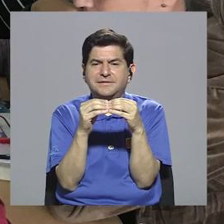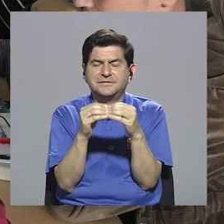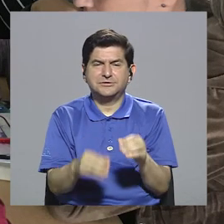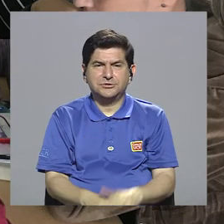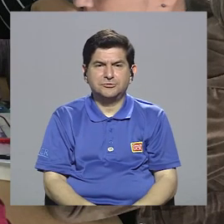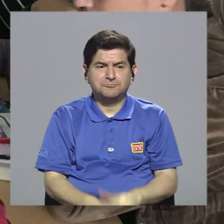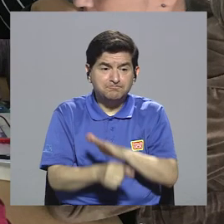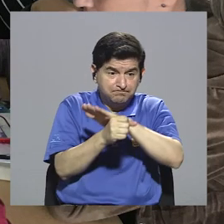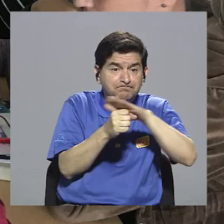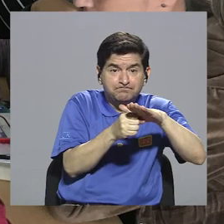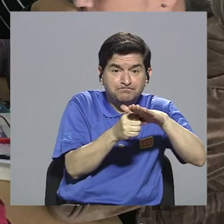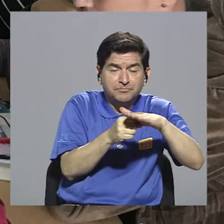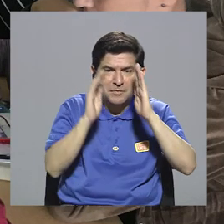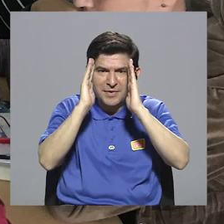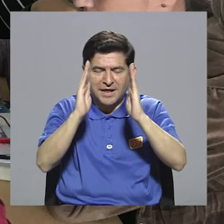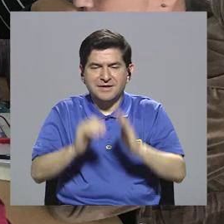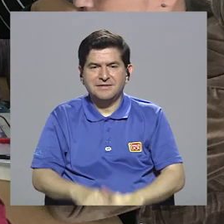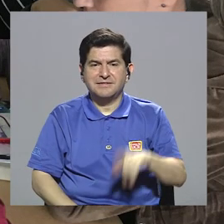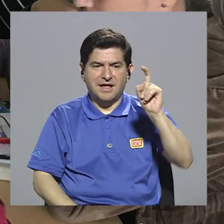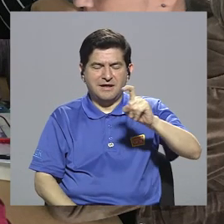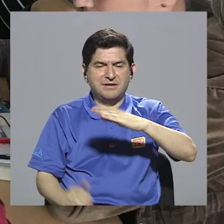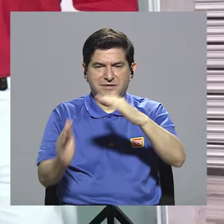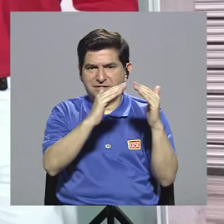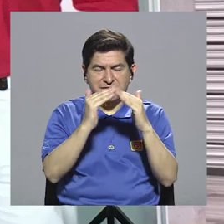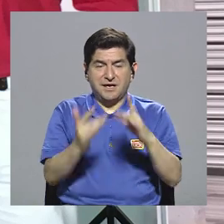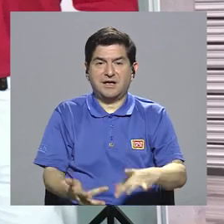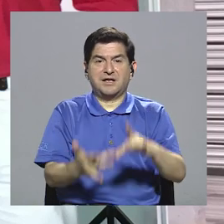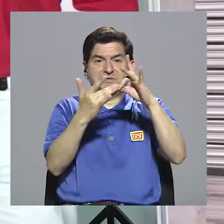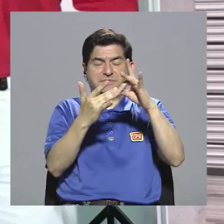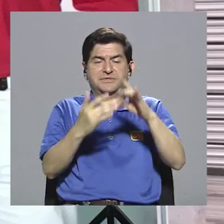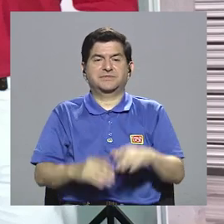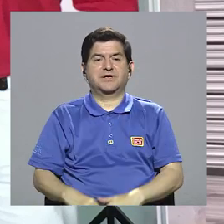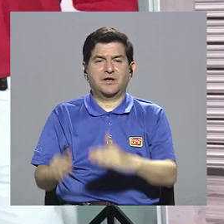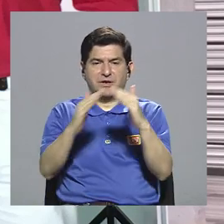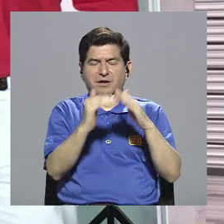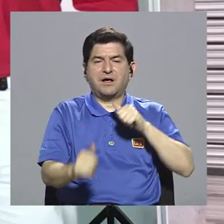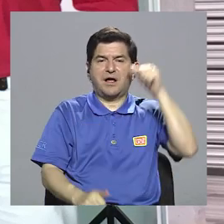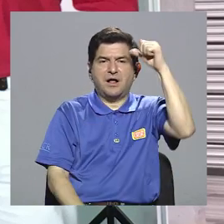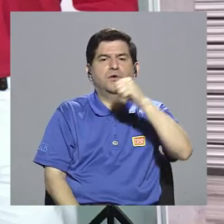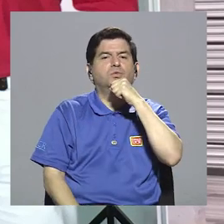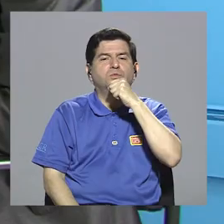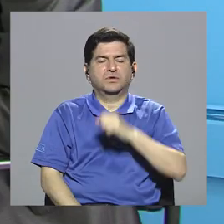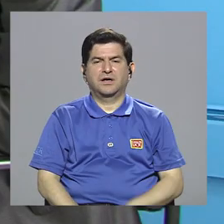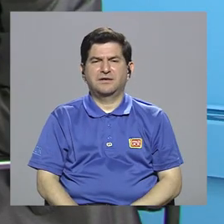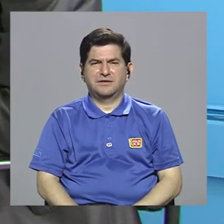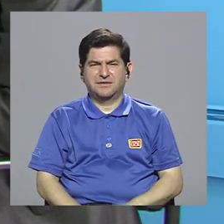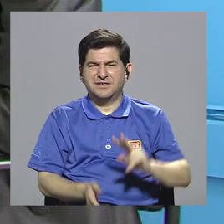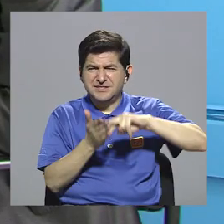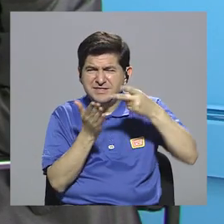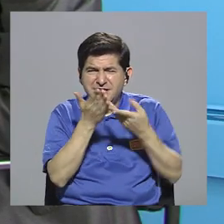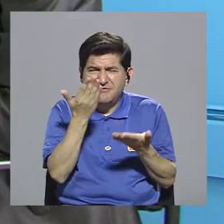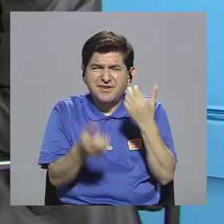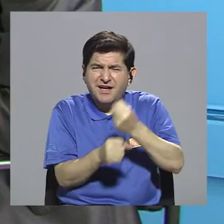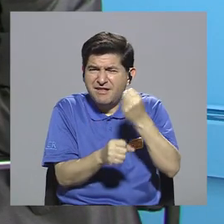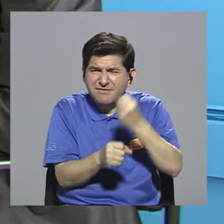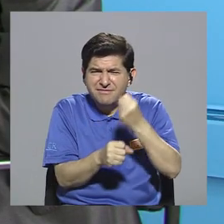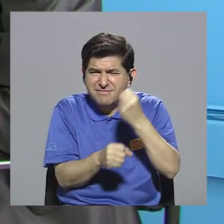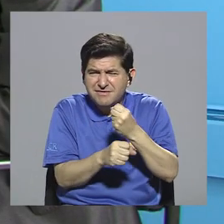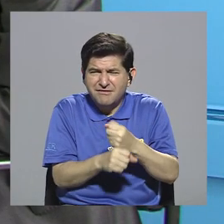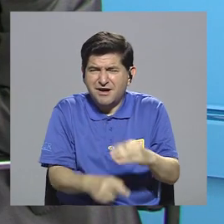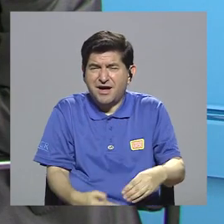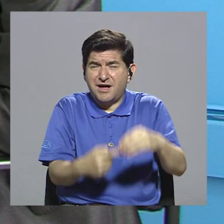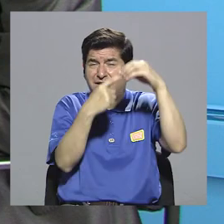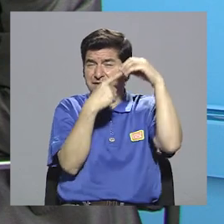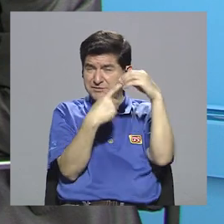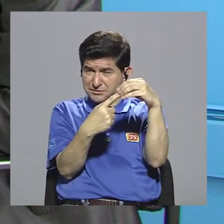integral la necesidad de la población y en particular de la población en este caso se estaría tal vez trabajando más